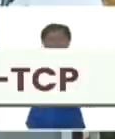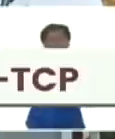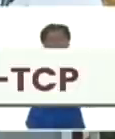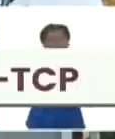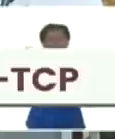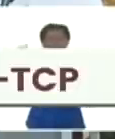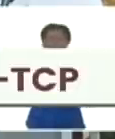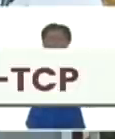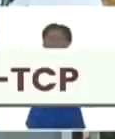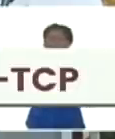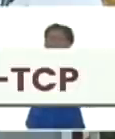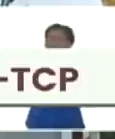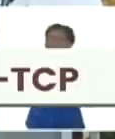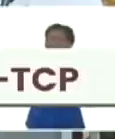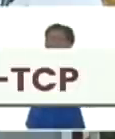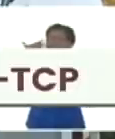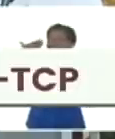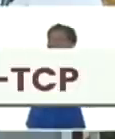la historia.